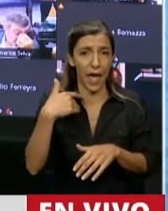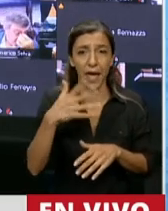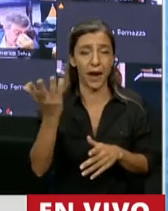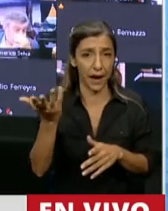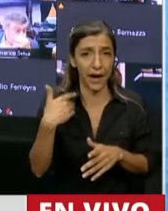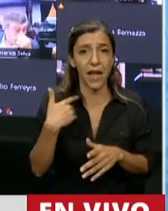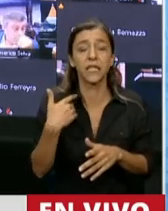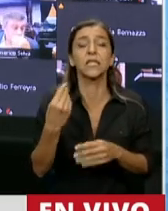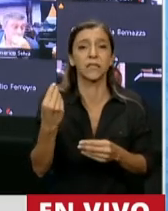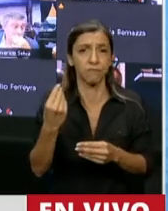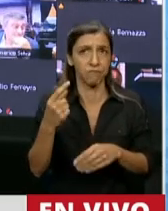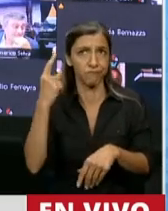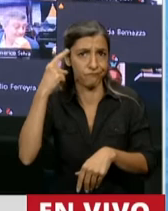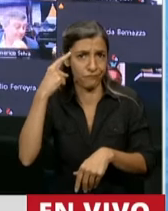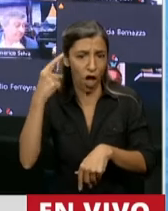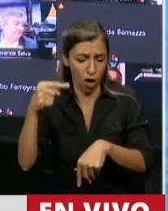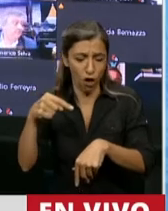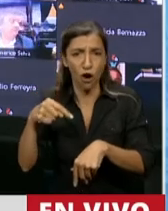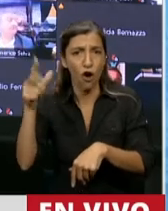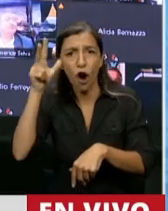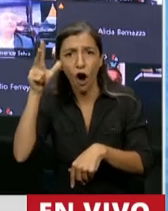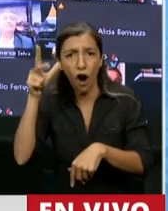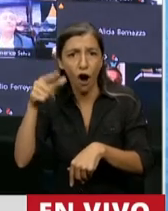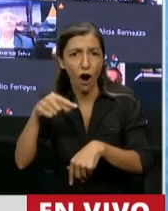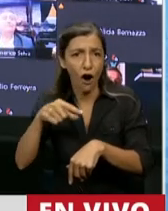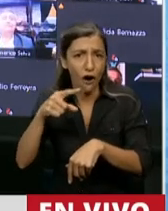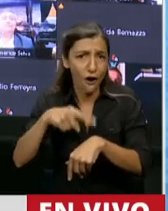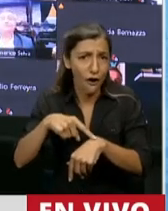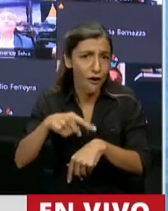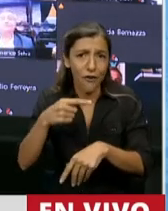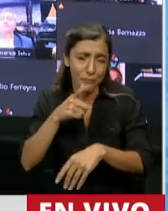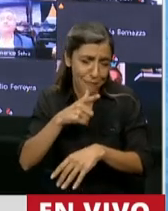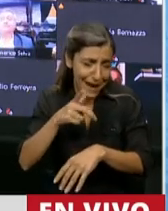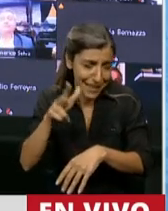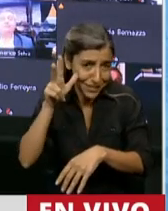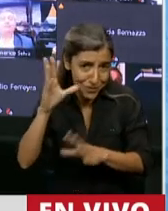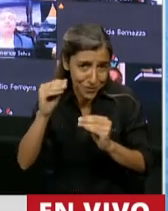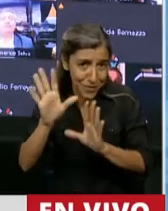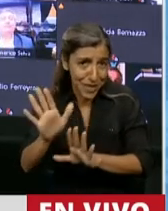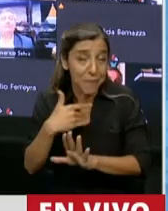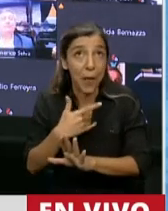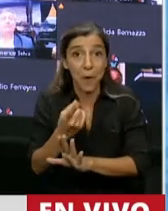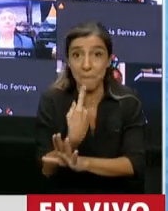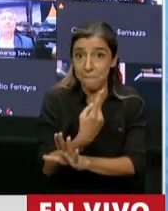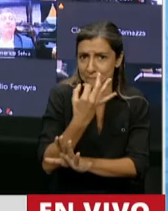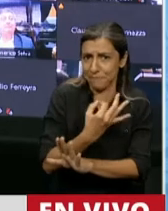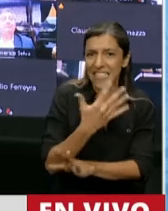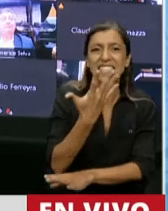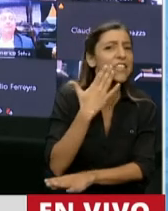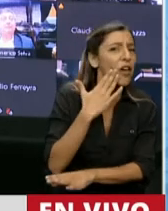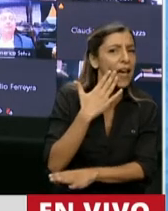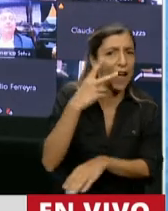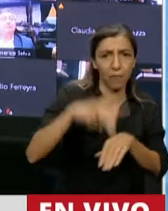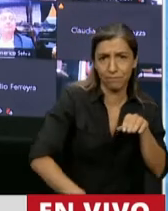17 para presentar los proyectos. Parece que algunos pueden tener un horario especial en la mesa de entrada de este Congreso.